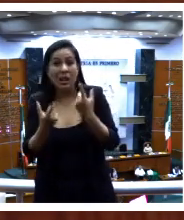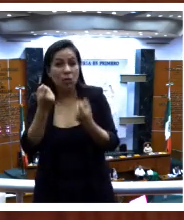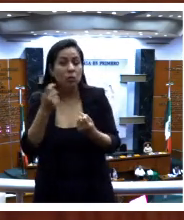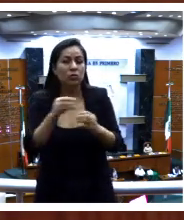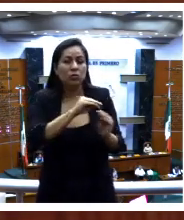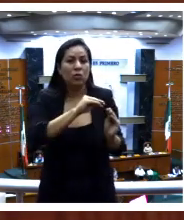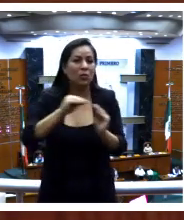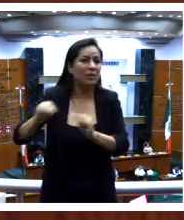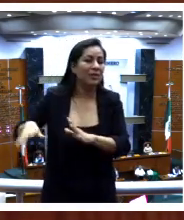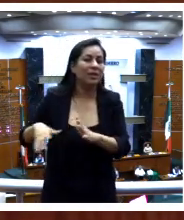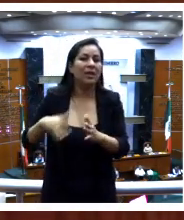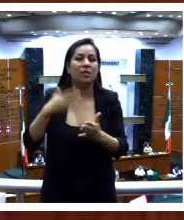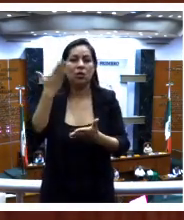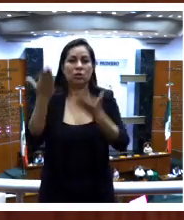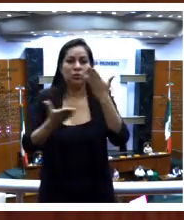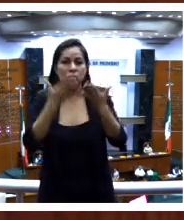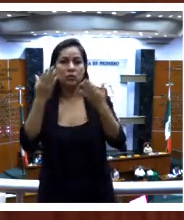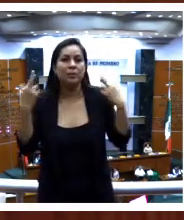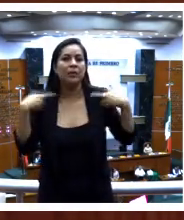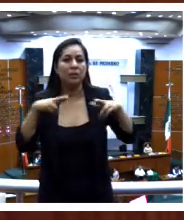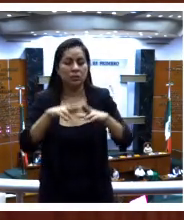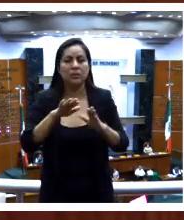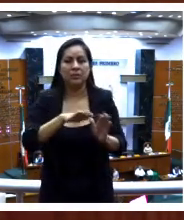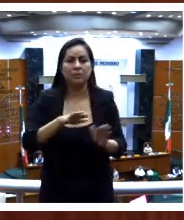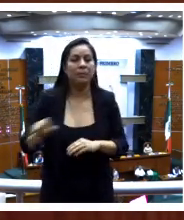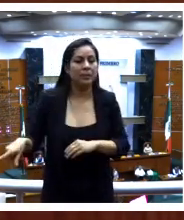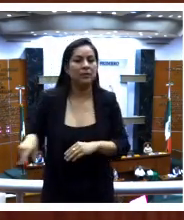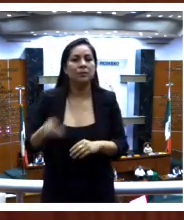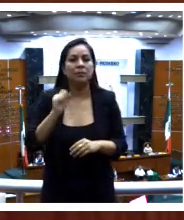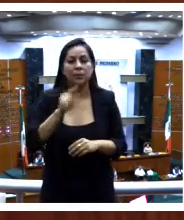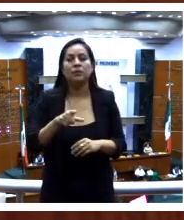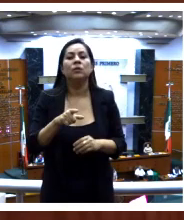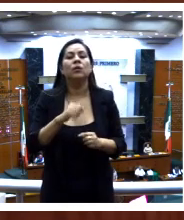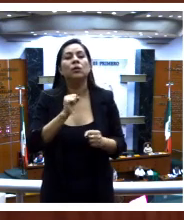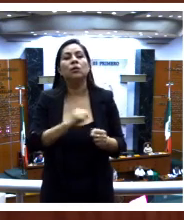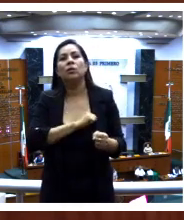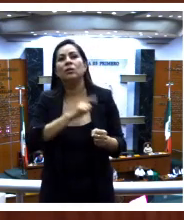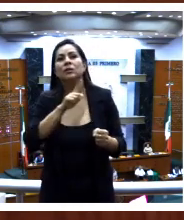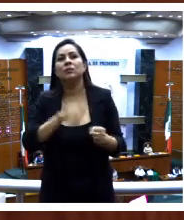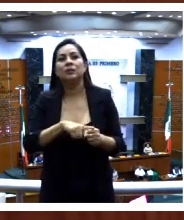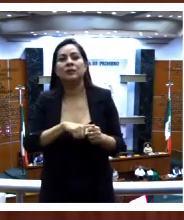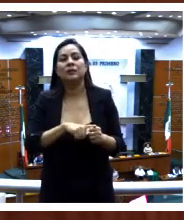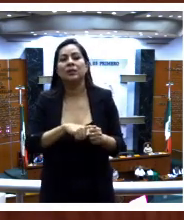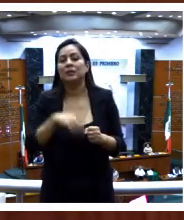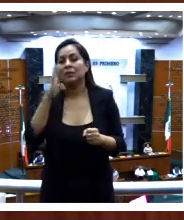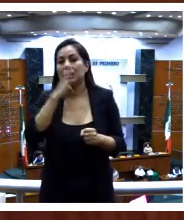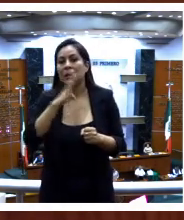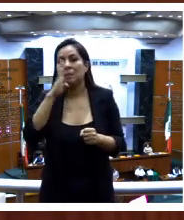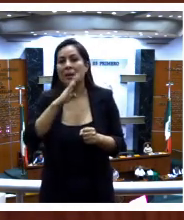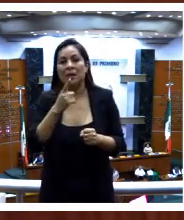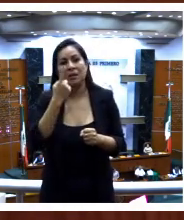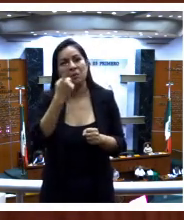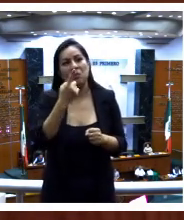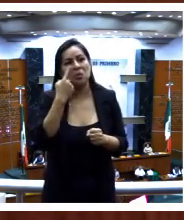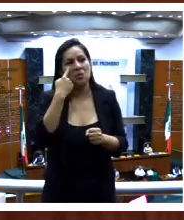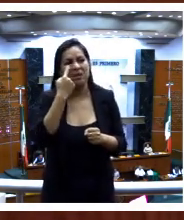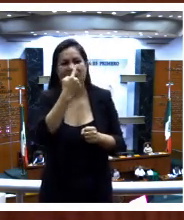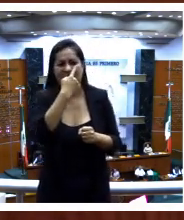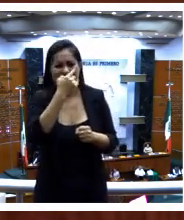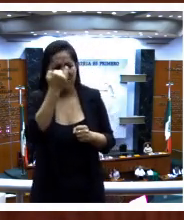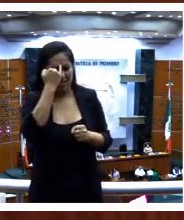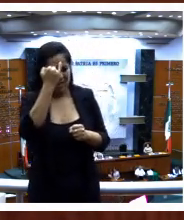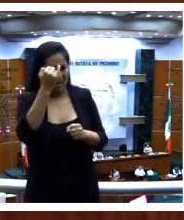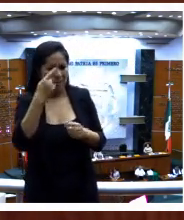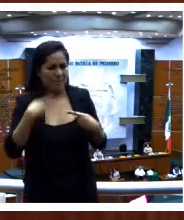sectores estudiantil y docentes. En lo particular, creo que es un error advertir que por una apreciación personal